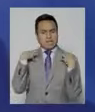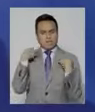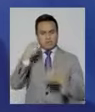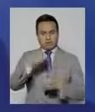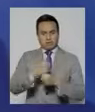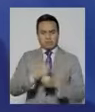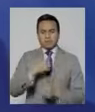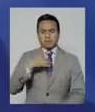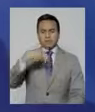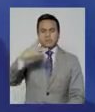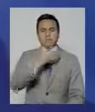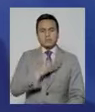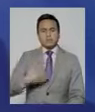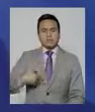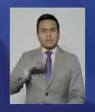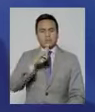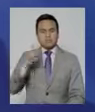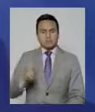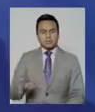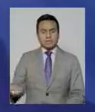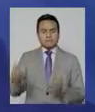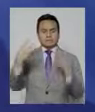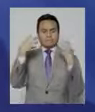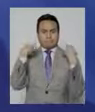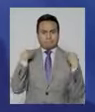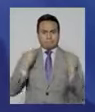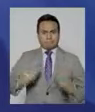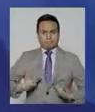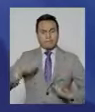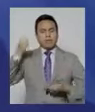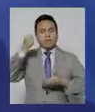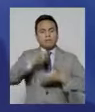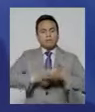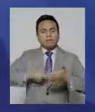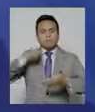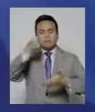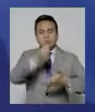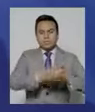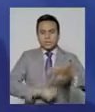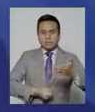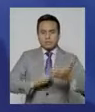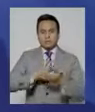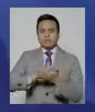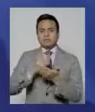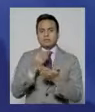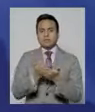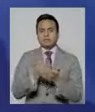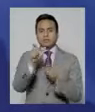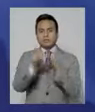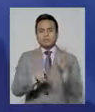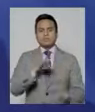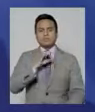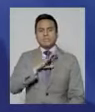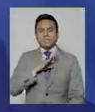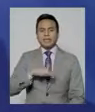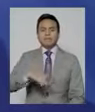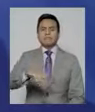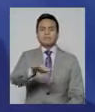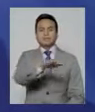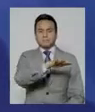me ha fijado el presidente de la República, que es luchar por la salud de los chilenos.